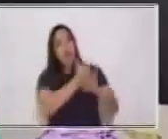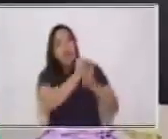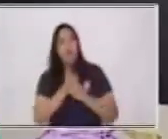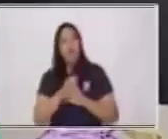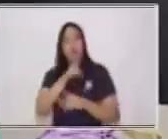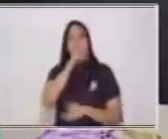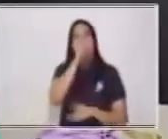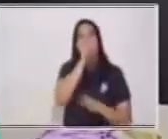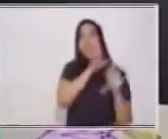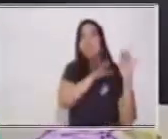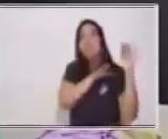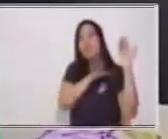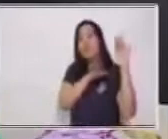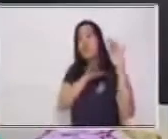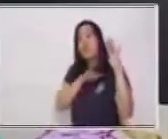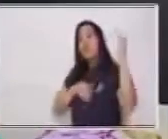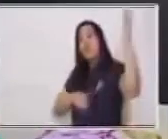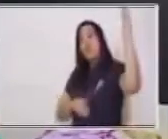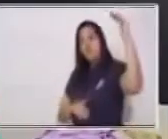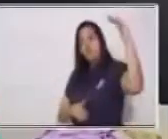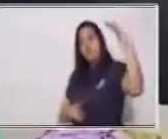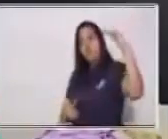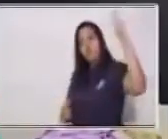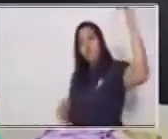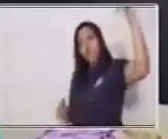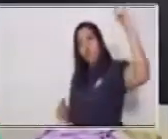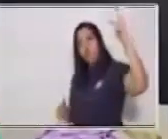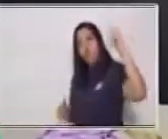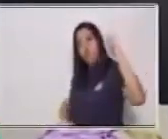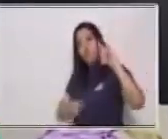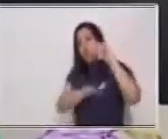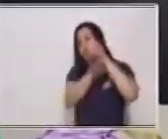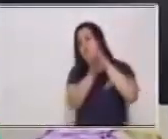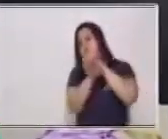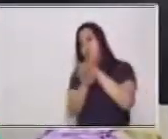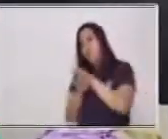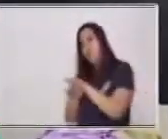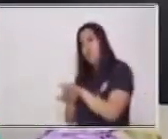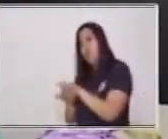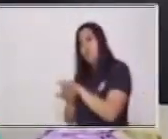muy atento bajó del árbol y se acercó a ella y le preguntó,